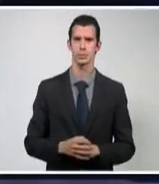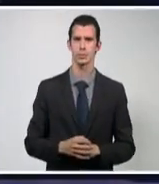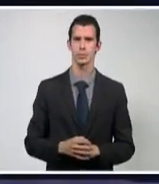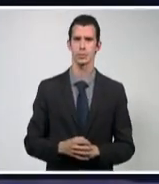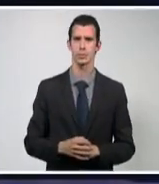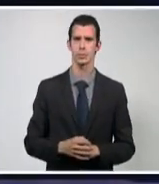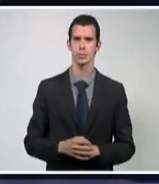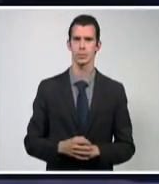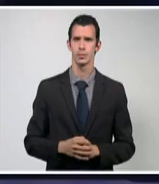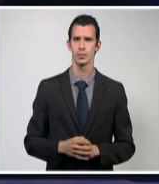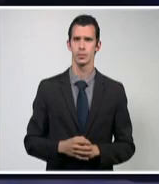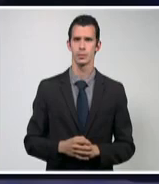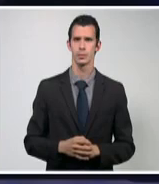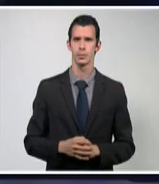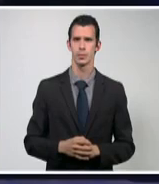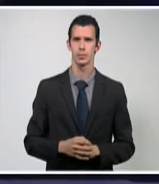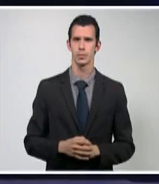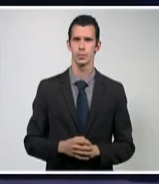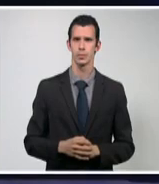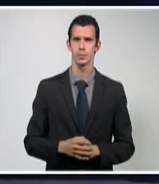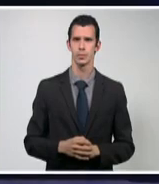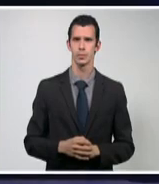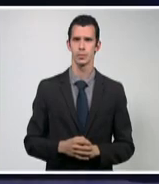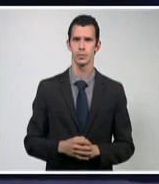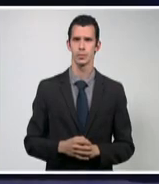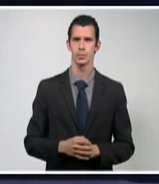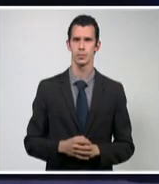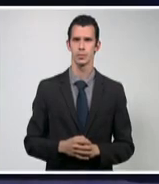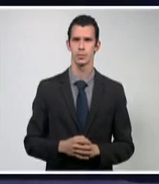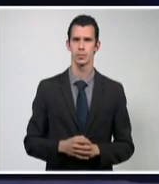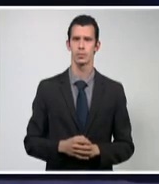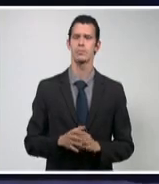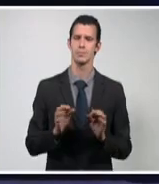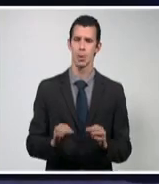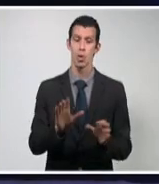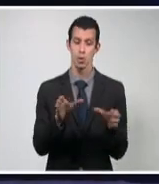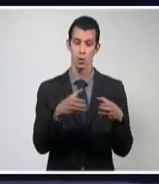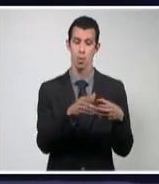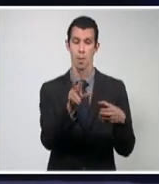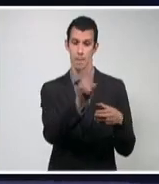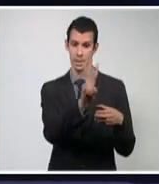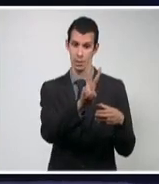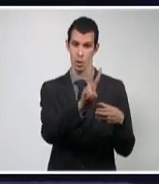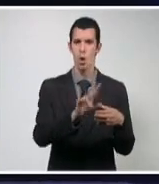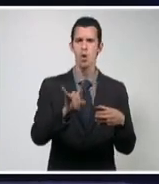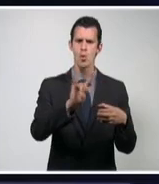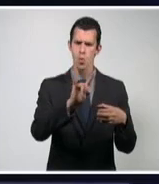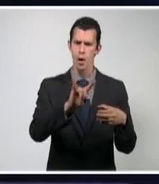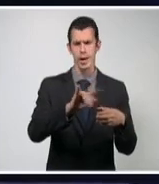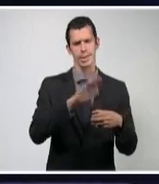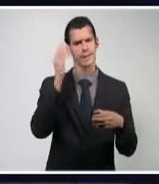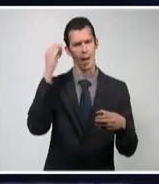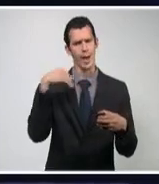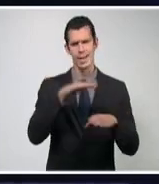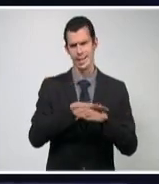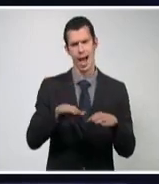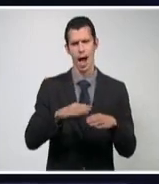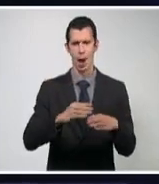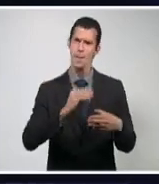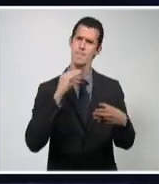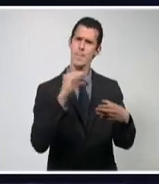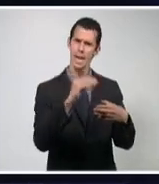contarla en estas plataformas de intoxicación, bueno, nos quedan 13 personas, no todos artistas, solo algunos. Y entonces, por